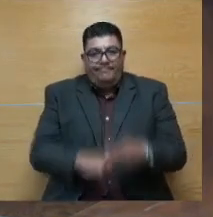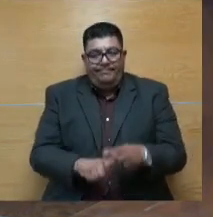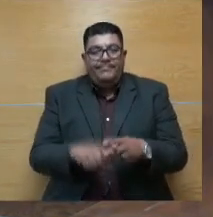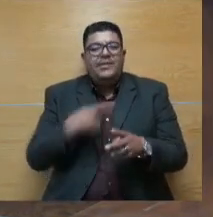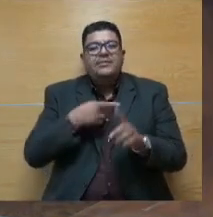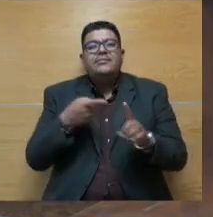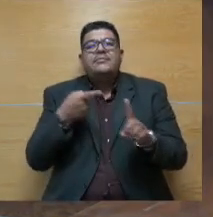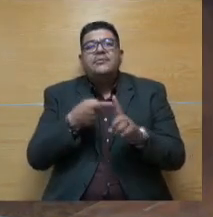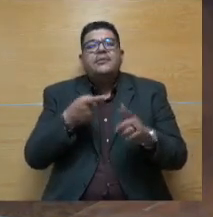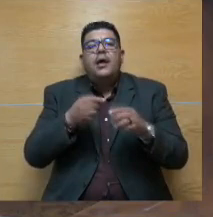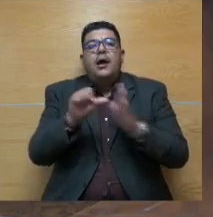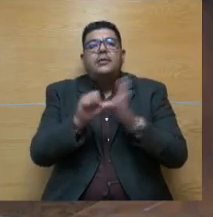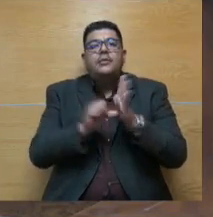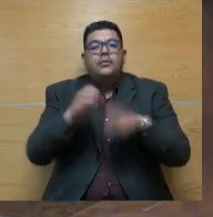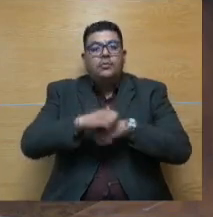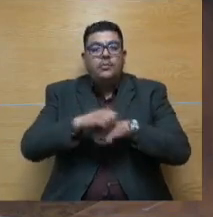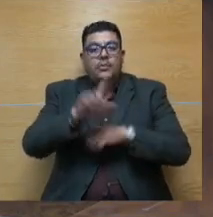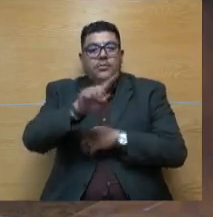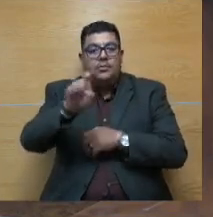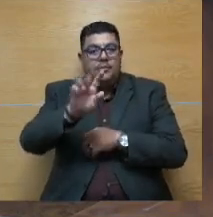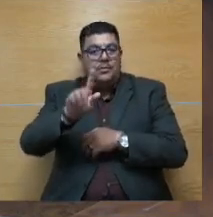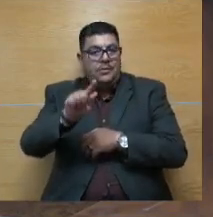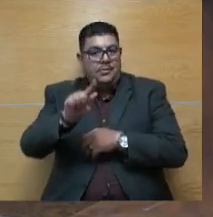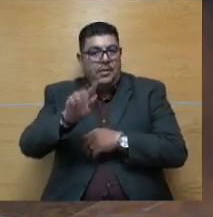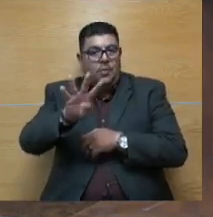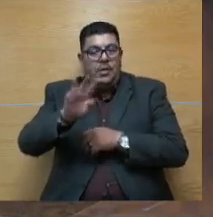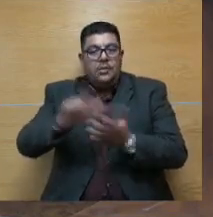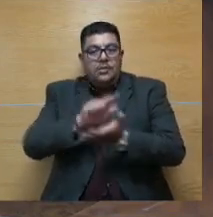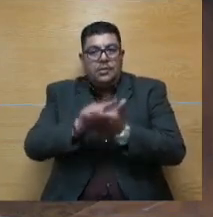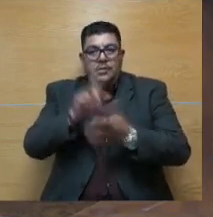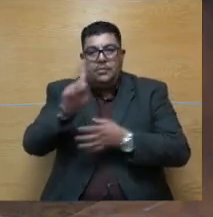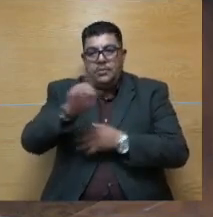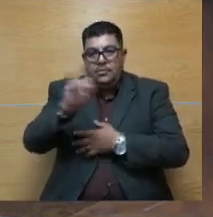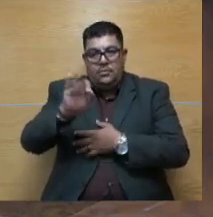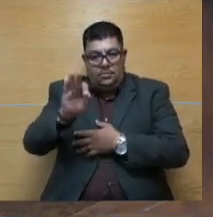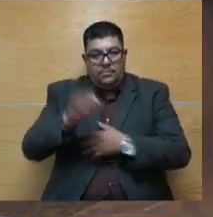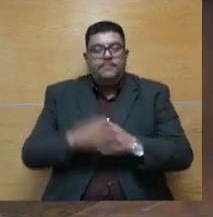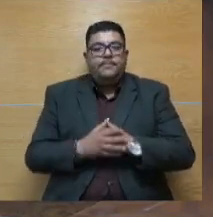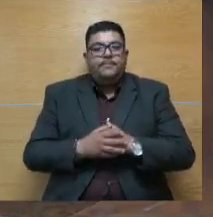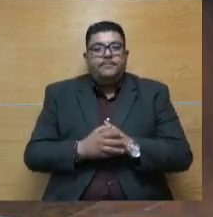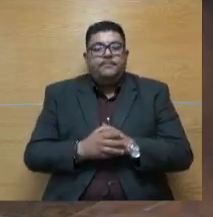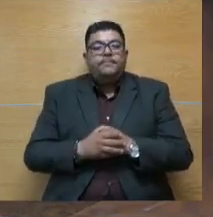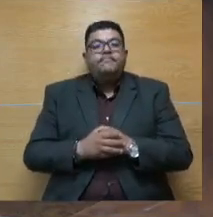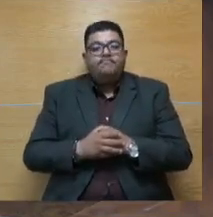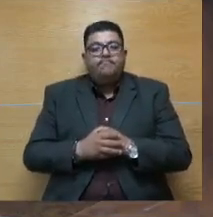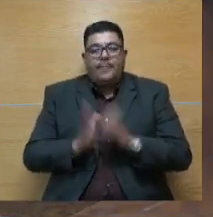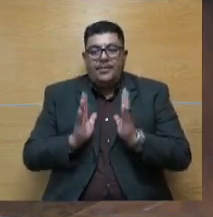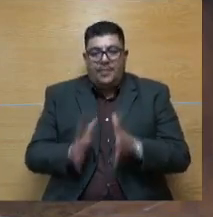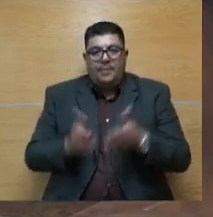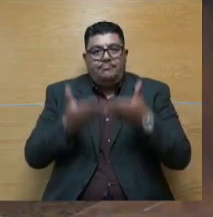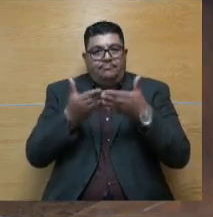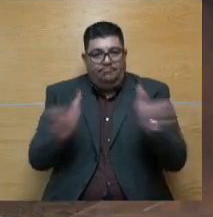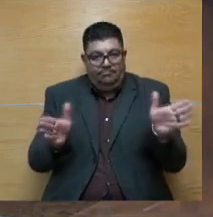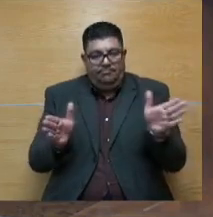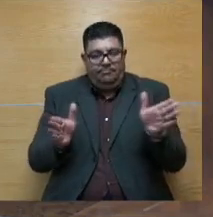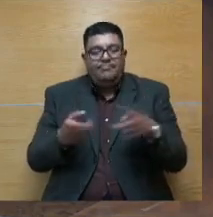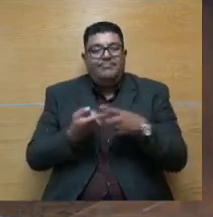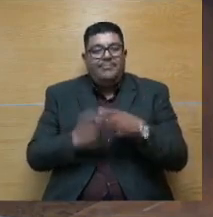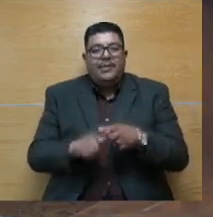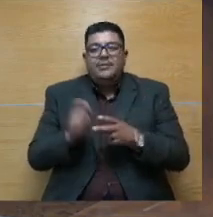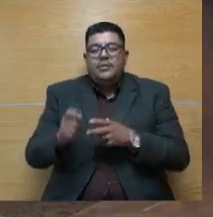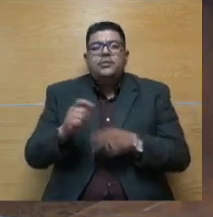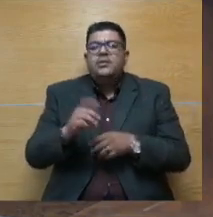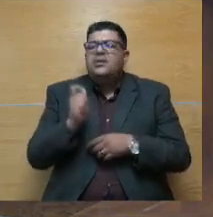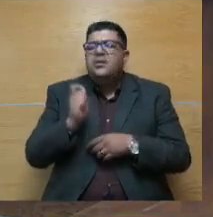174 de la Ley Orgánica del poder judicial de la federación Gracias secretaria se declara abierta la sesión le solicito de cuenta con los